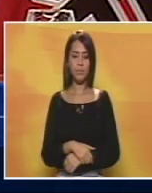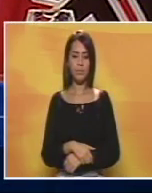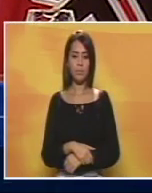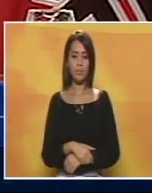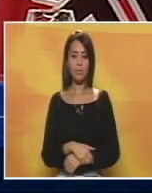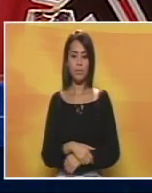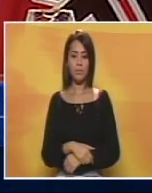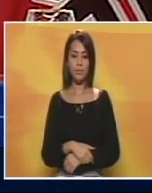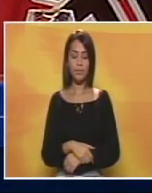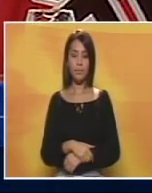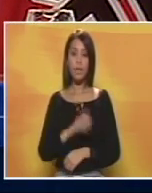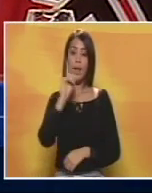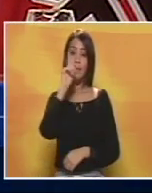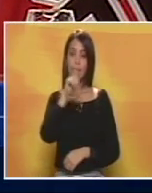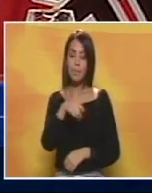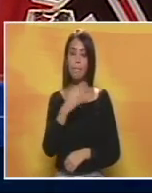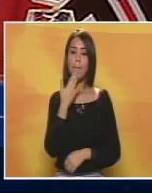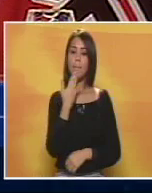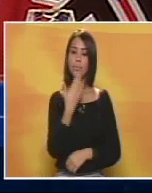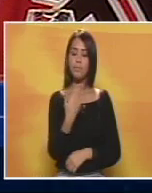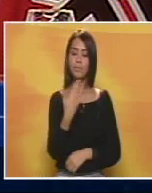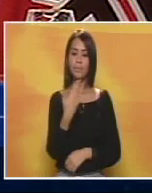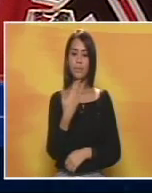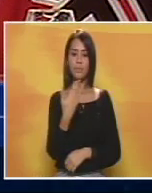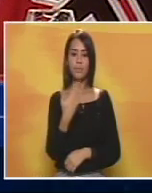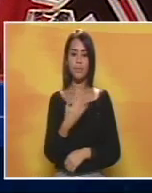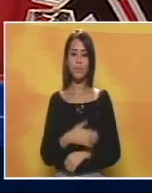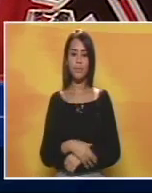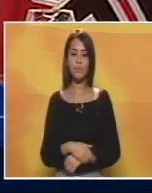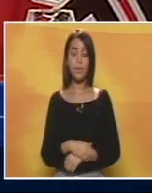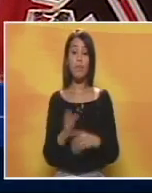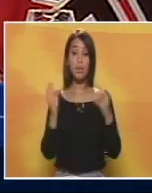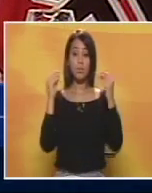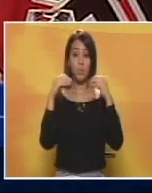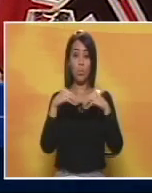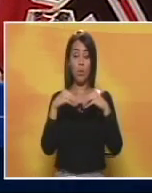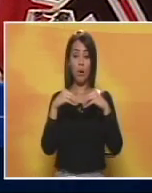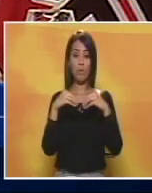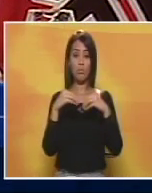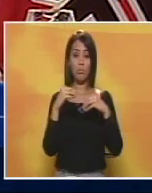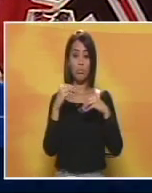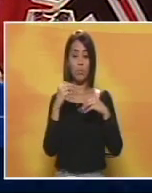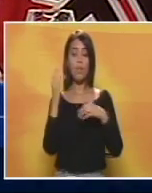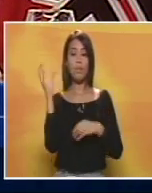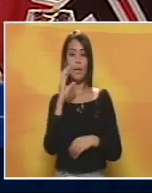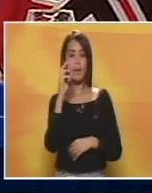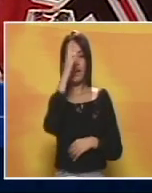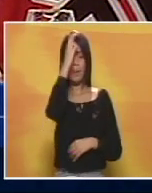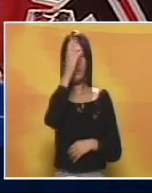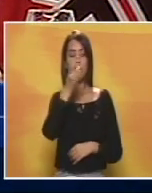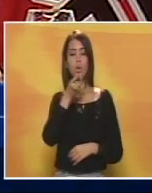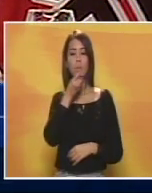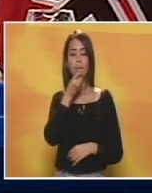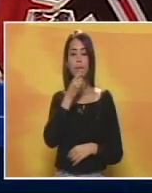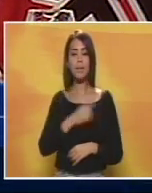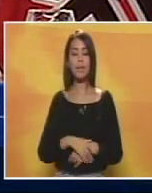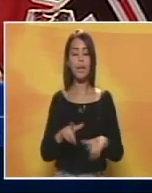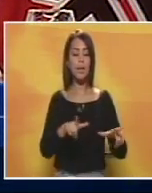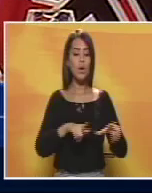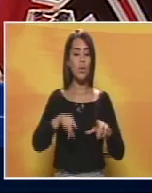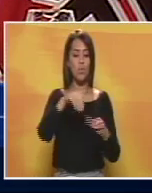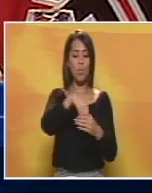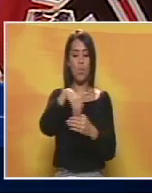También una solicitud, dentro de esos acuerdos de Caracas y de Santo Domingo, es que los centros de